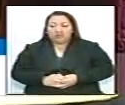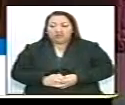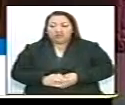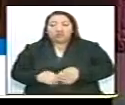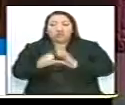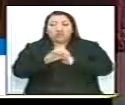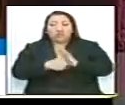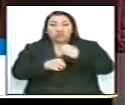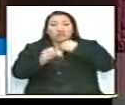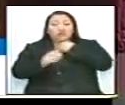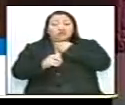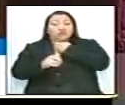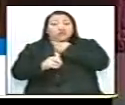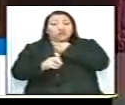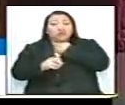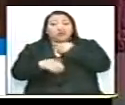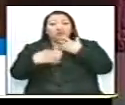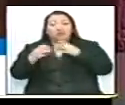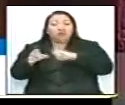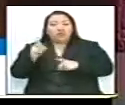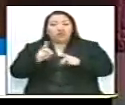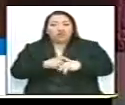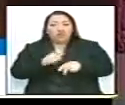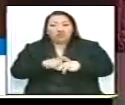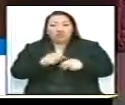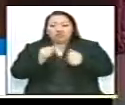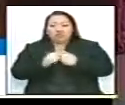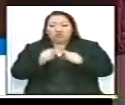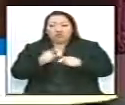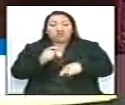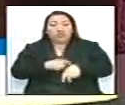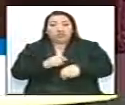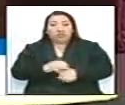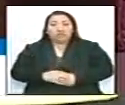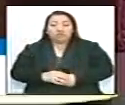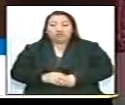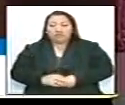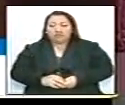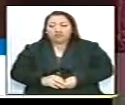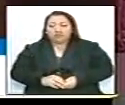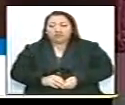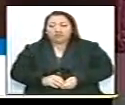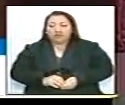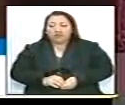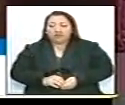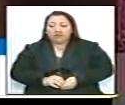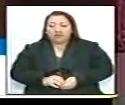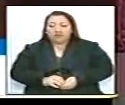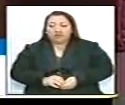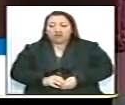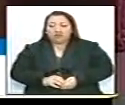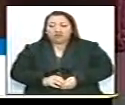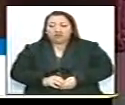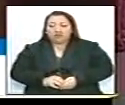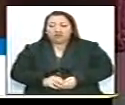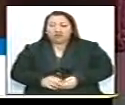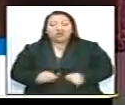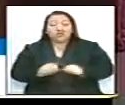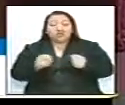previó que podían haber unos plazos y que en función de esos plazos que ha puesto la Constitución, el sistema electoral,